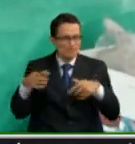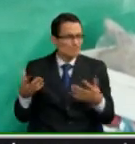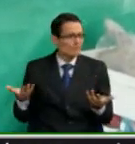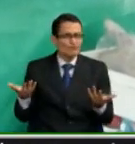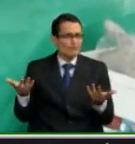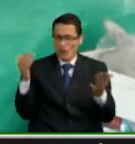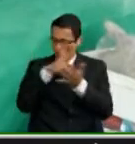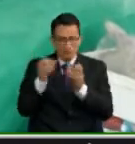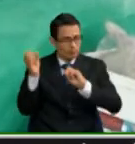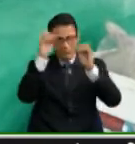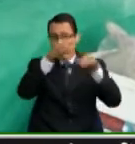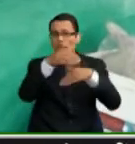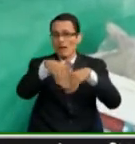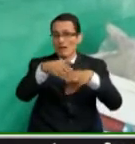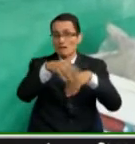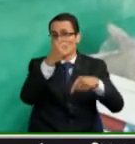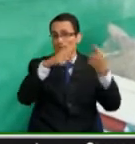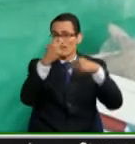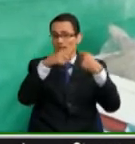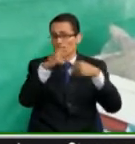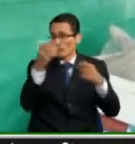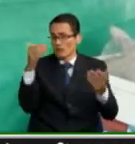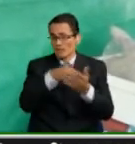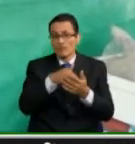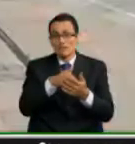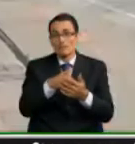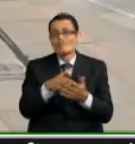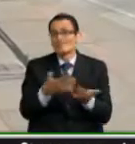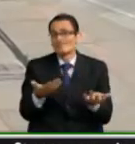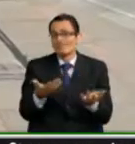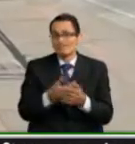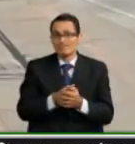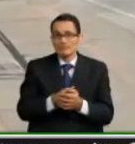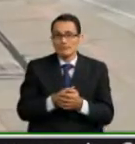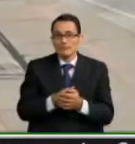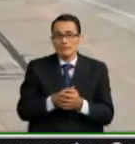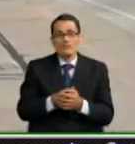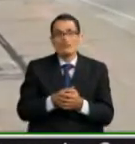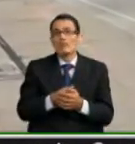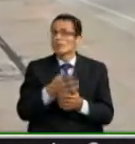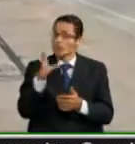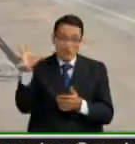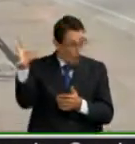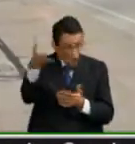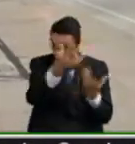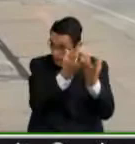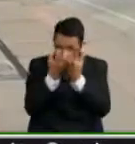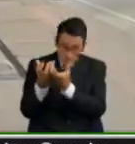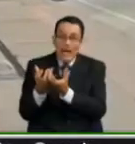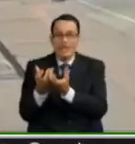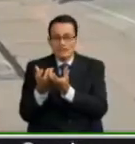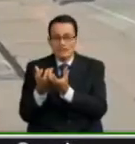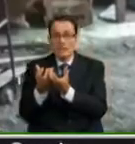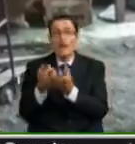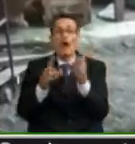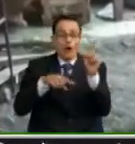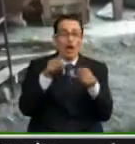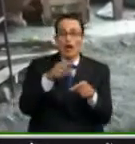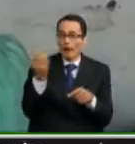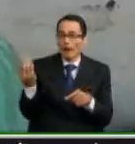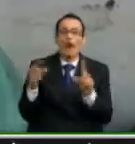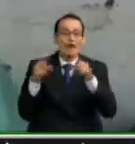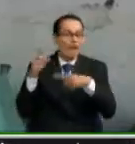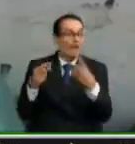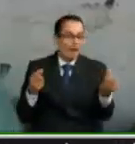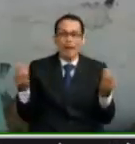calle a vender y ellos están allá vendiendo. Entonces necesitamos que si nos ubicaron todos en un solo lado, estemos todos en un solo lado y no unos allá y